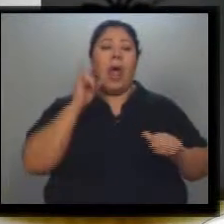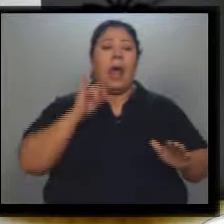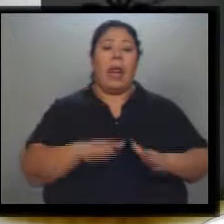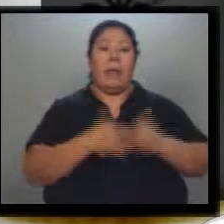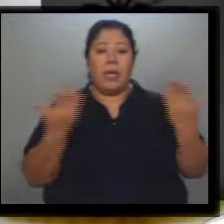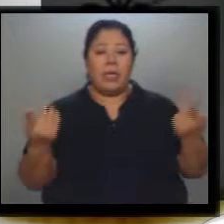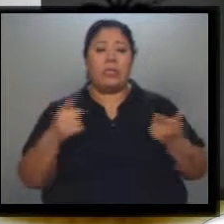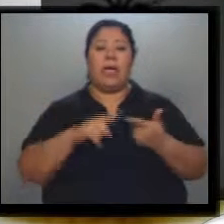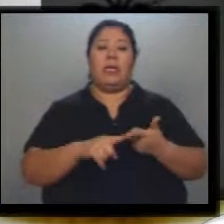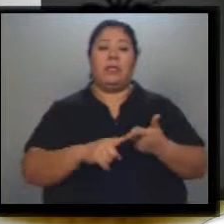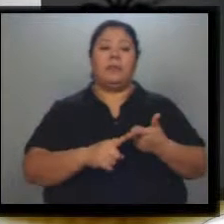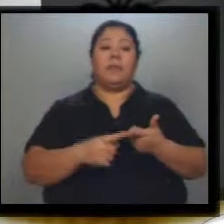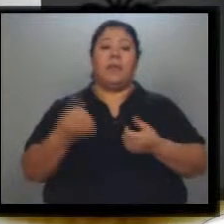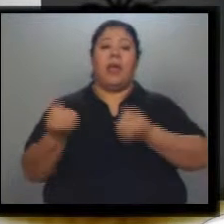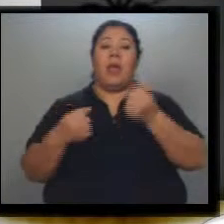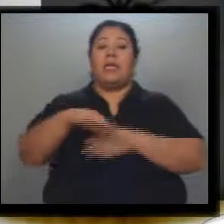hacemos habitualmente.